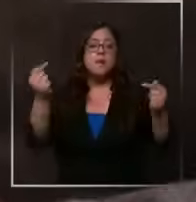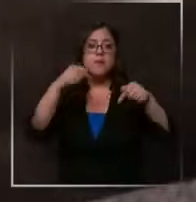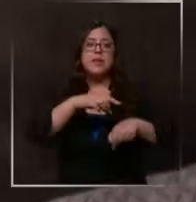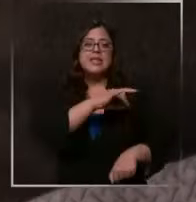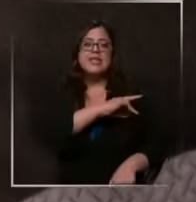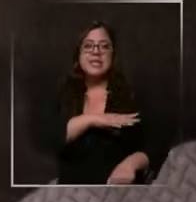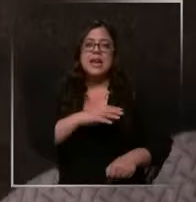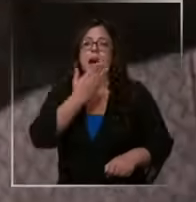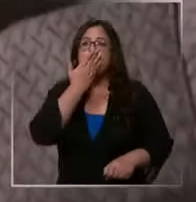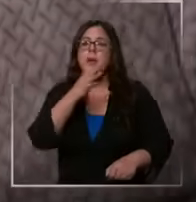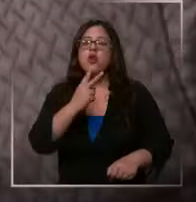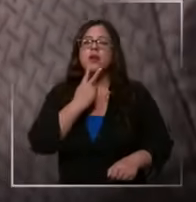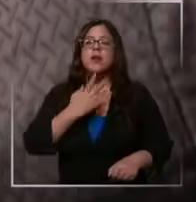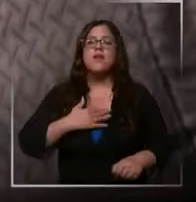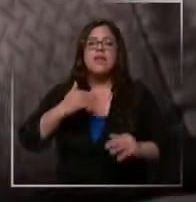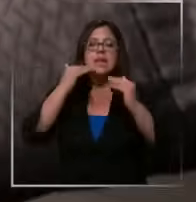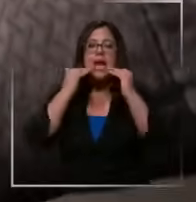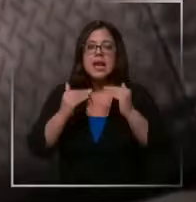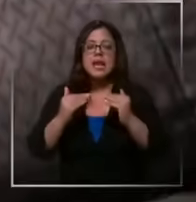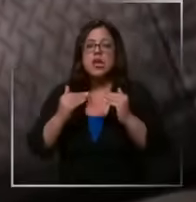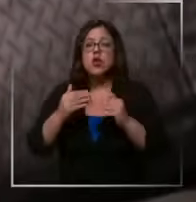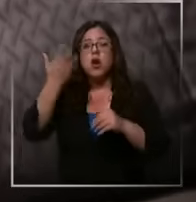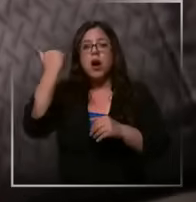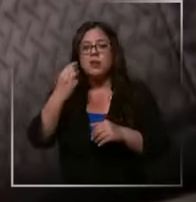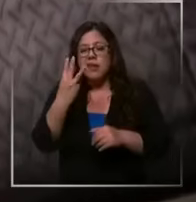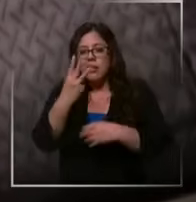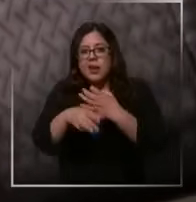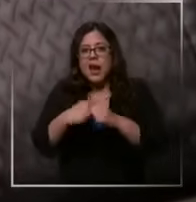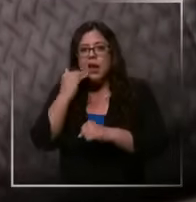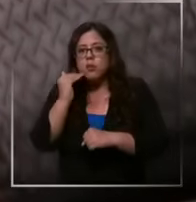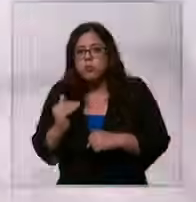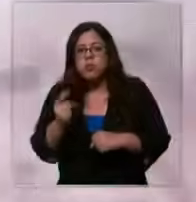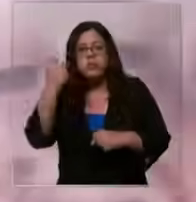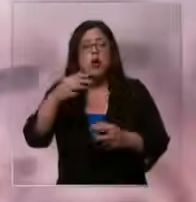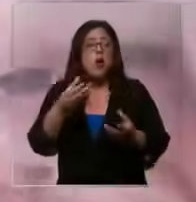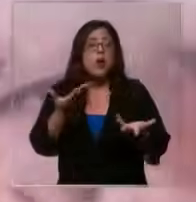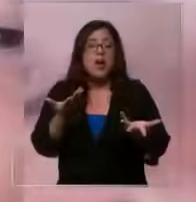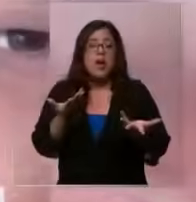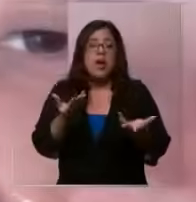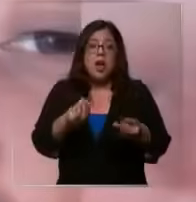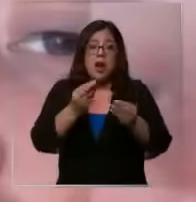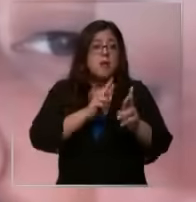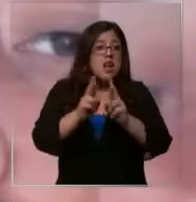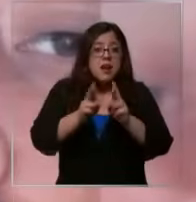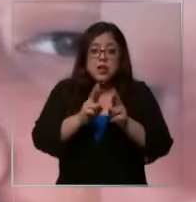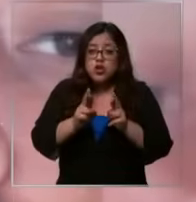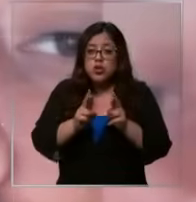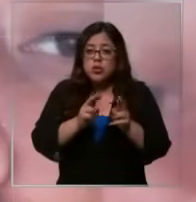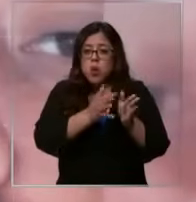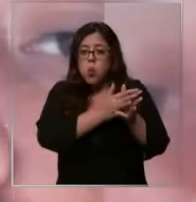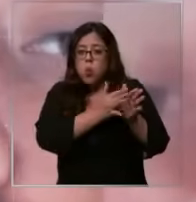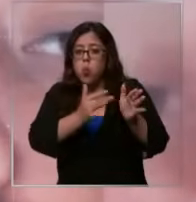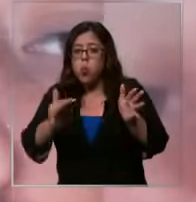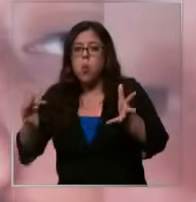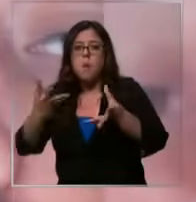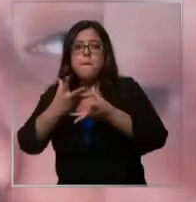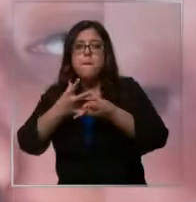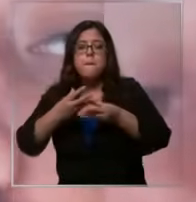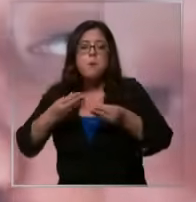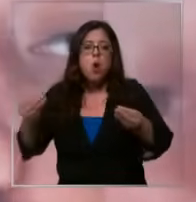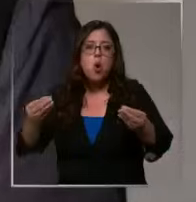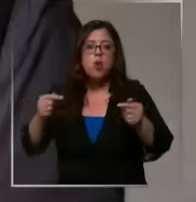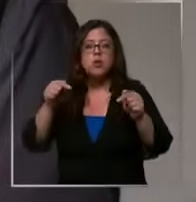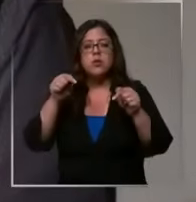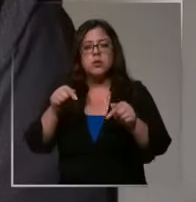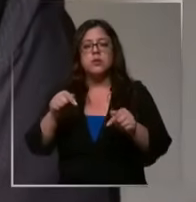dar una mejor vida al niño, de entonces 3 años. Pero la buena relación que alcanzaron en un momento desapareció, llegando a este punto